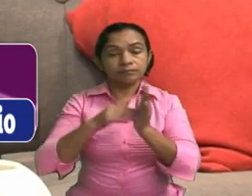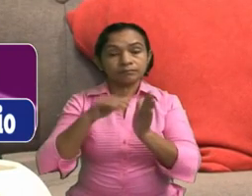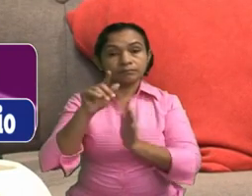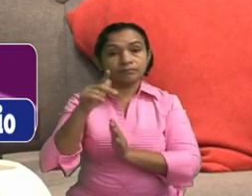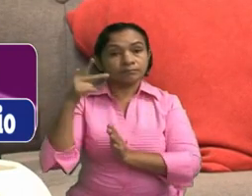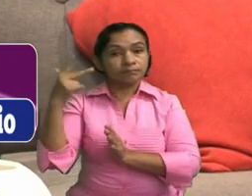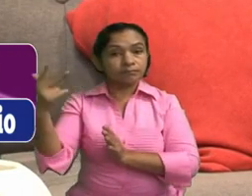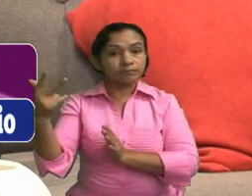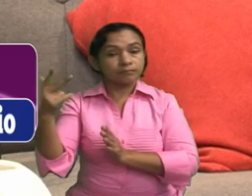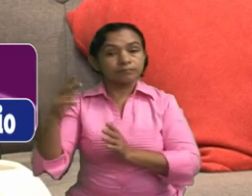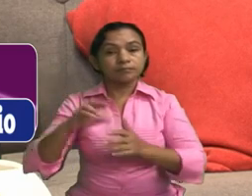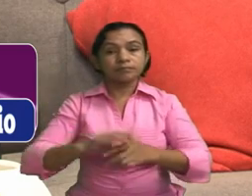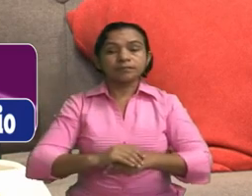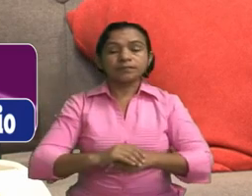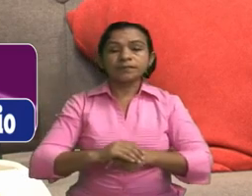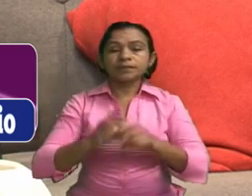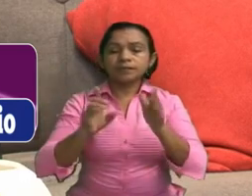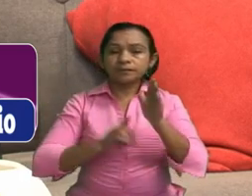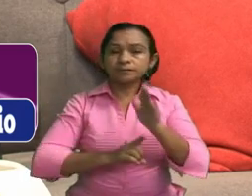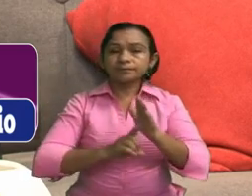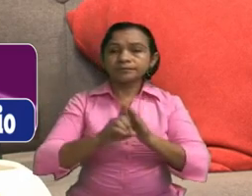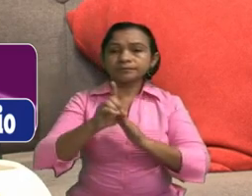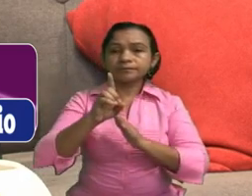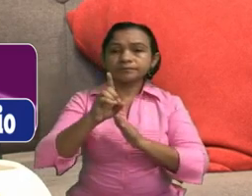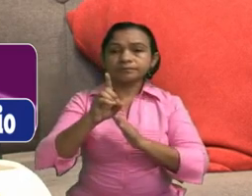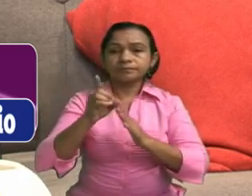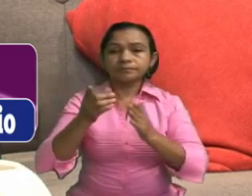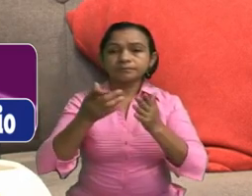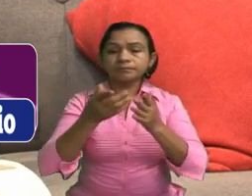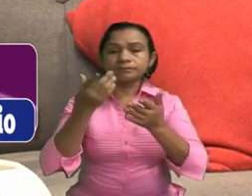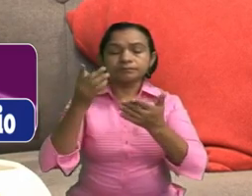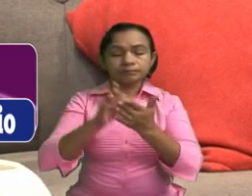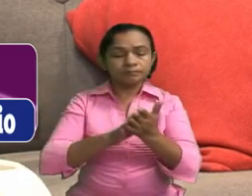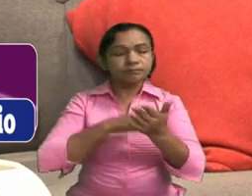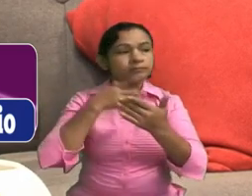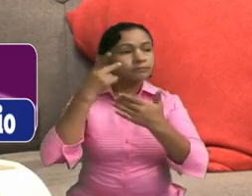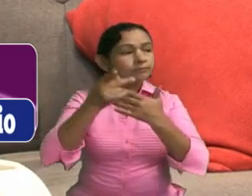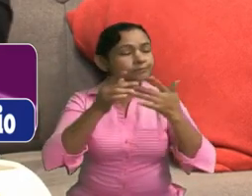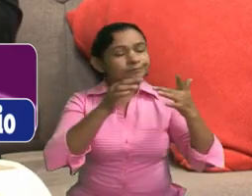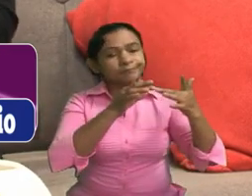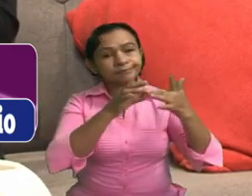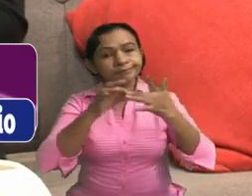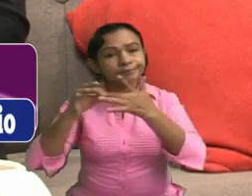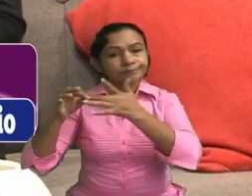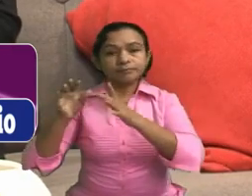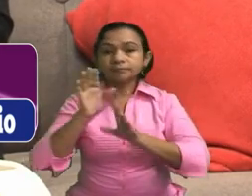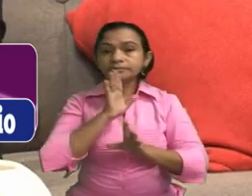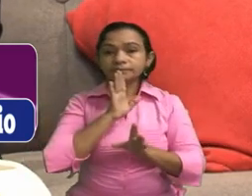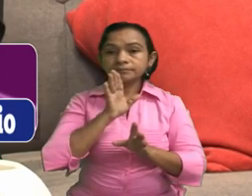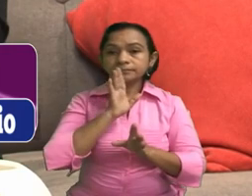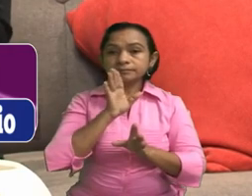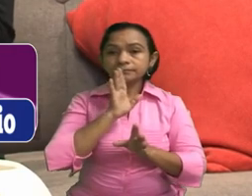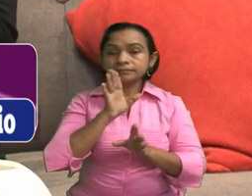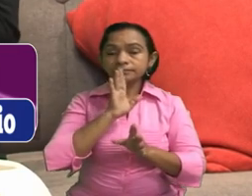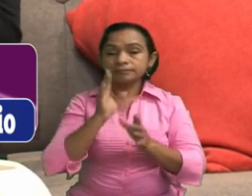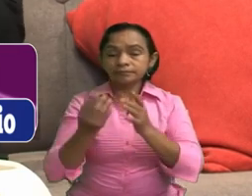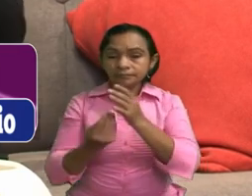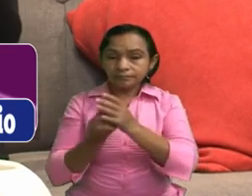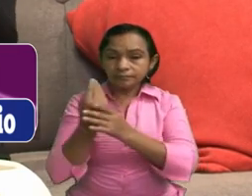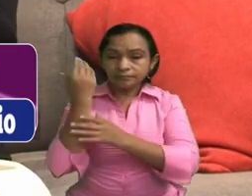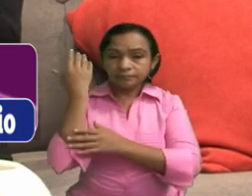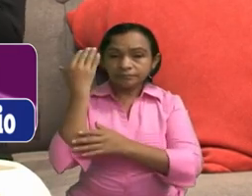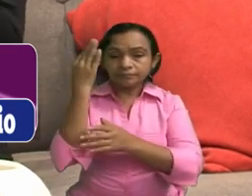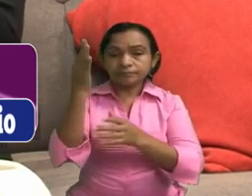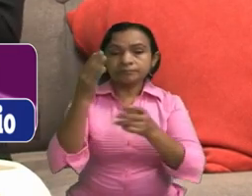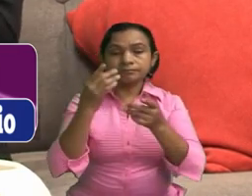2018, se han desarrollado grandes programas, ¿verdad? Uh-huh. Donde hablábamos de los sistemas agroforestales, sí, y el